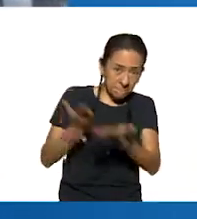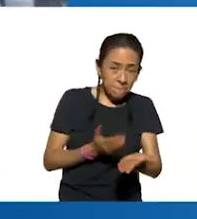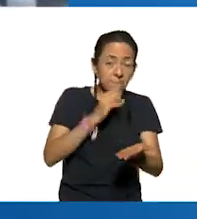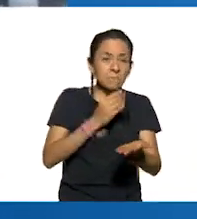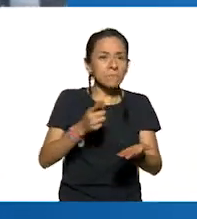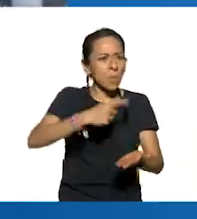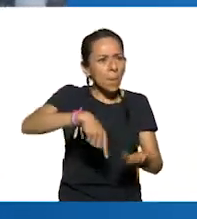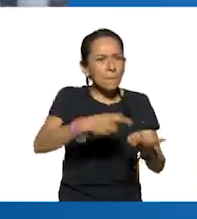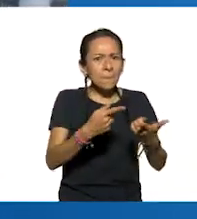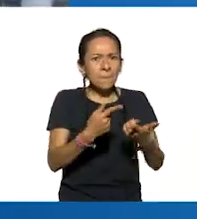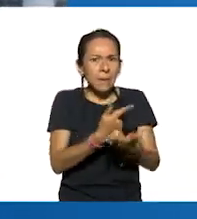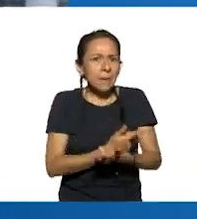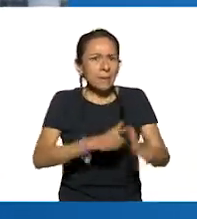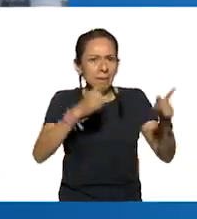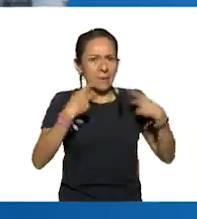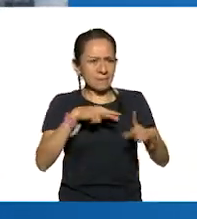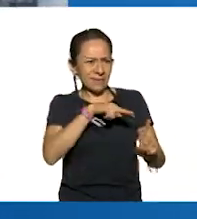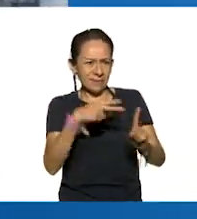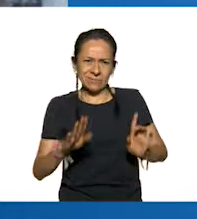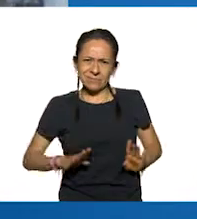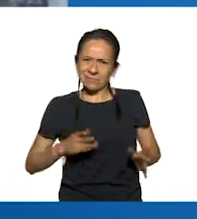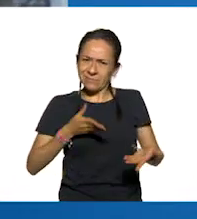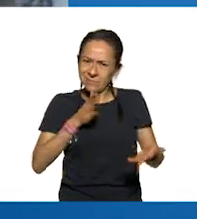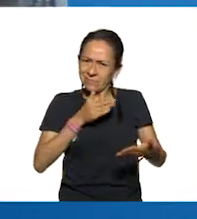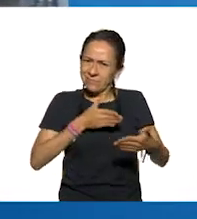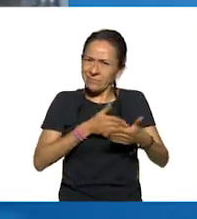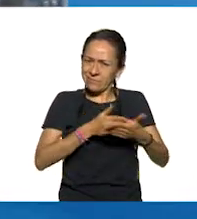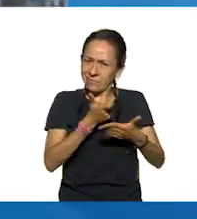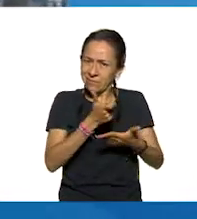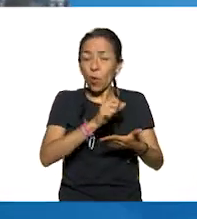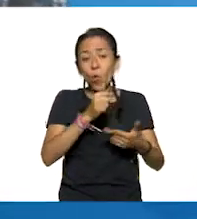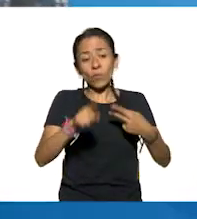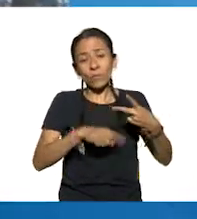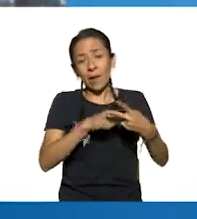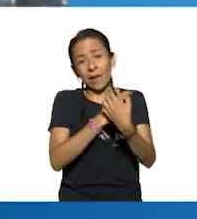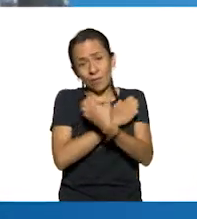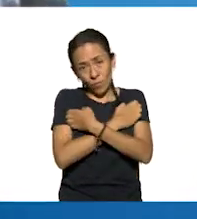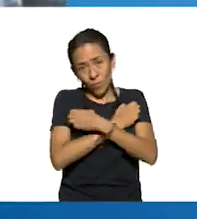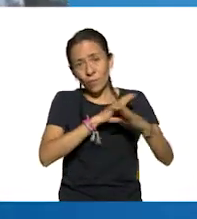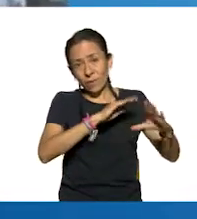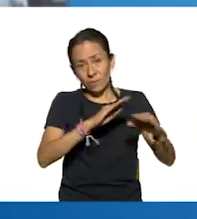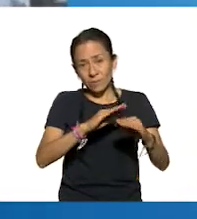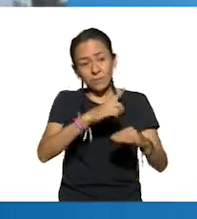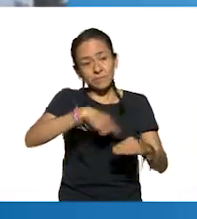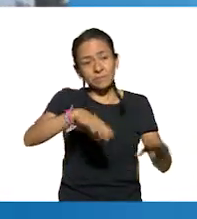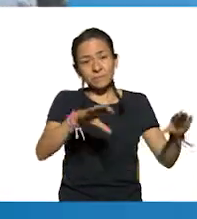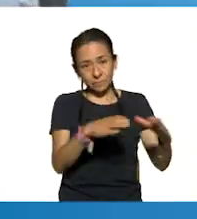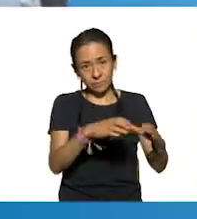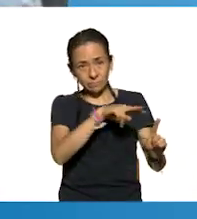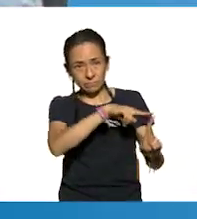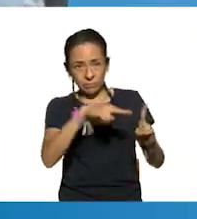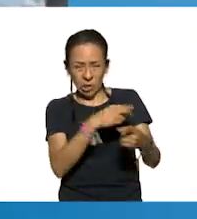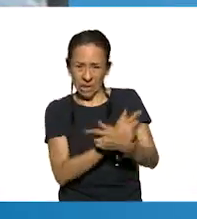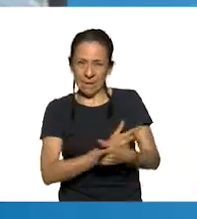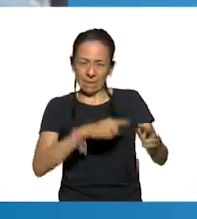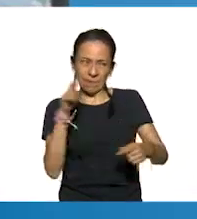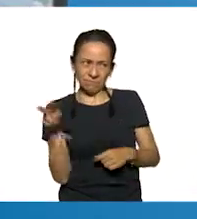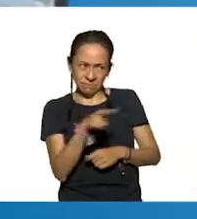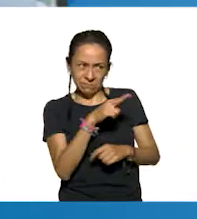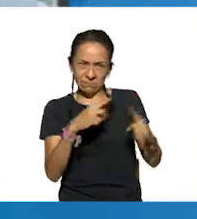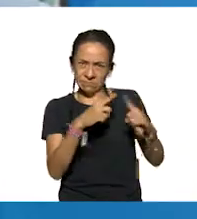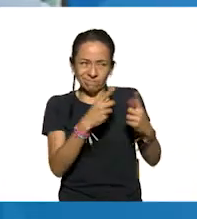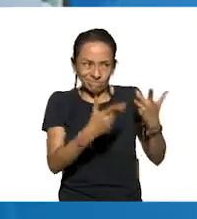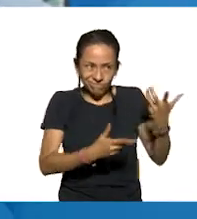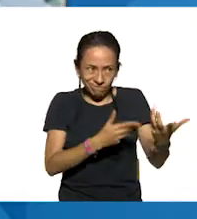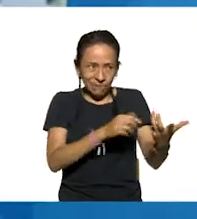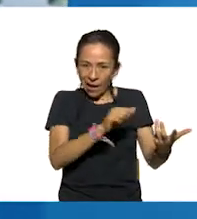económico. Y la otra razón es la educación, ¿no? Los liberales veían a la iglesia como el gran obstáculo para poder educar